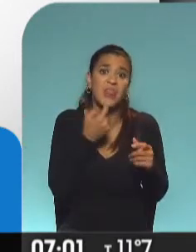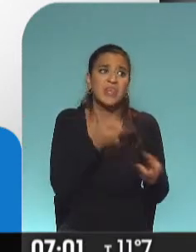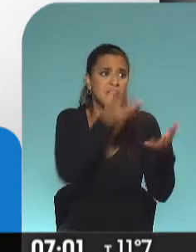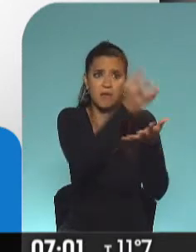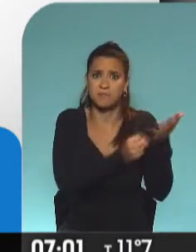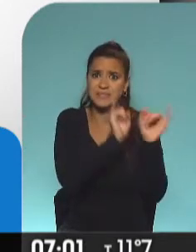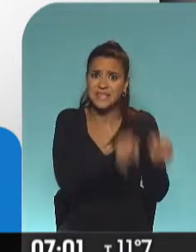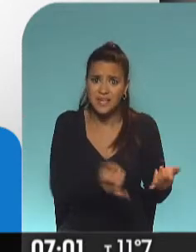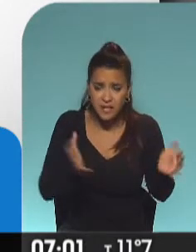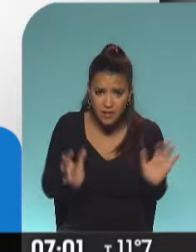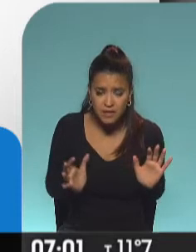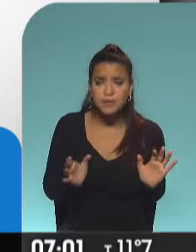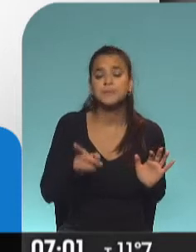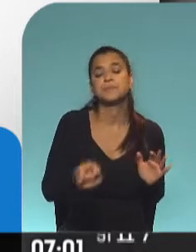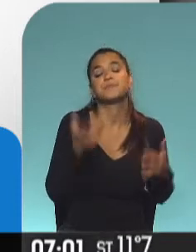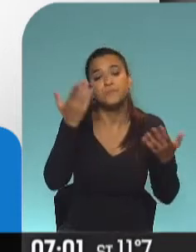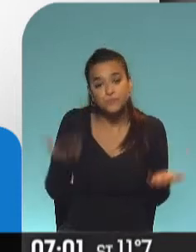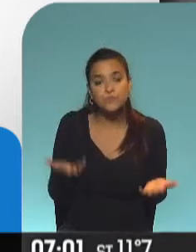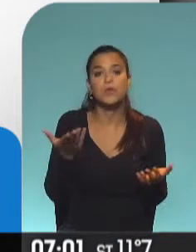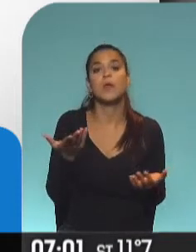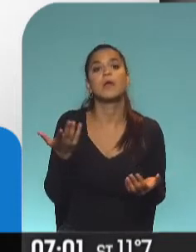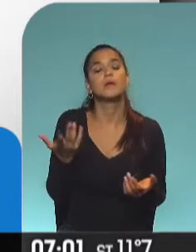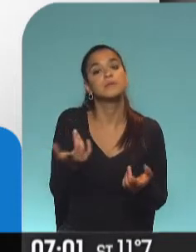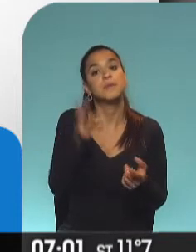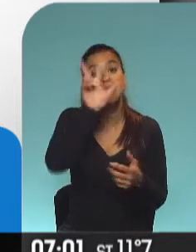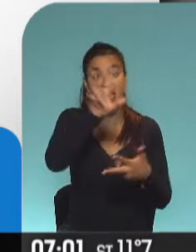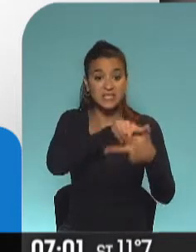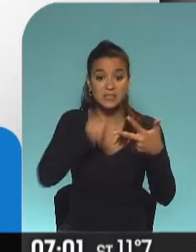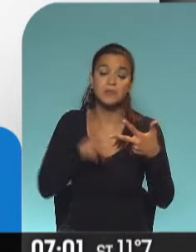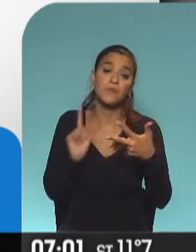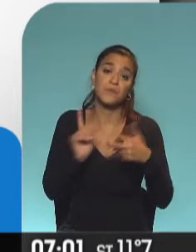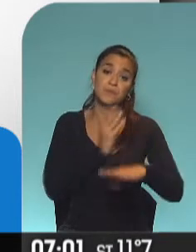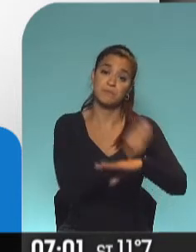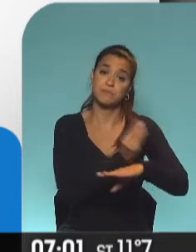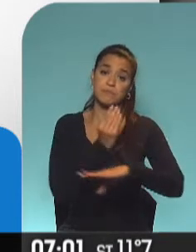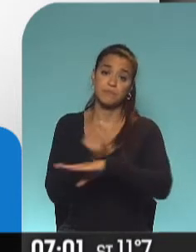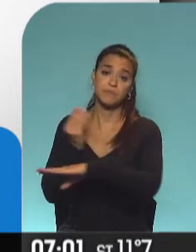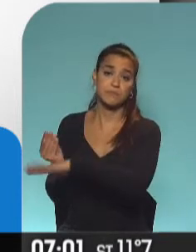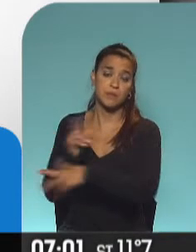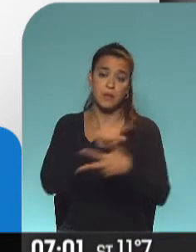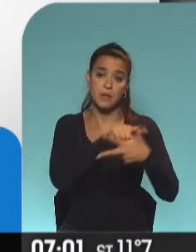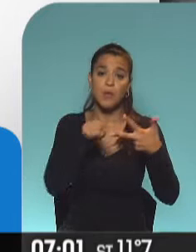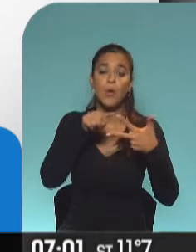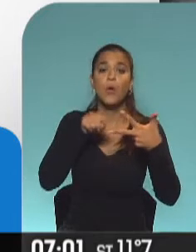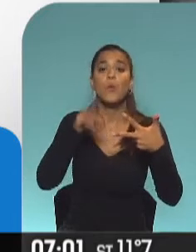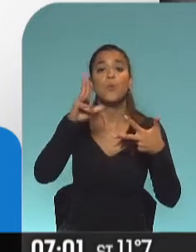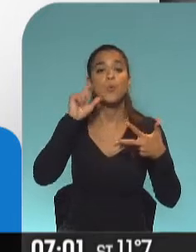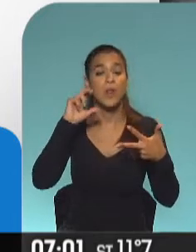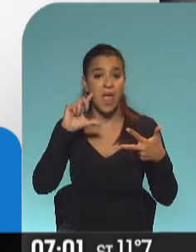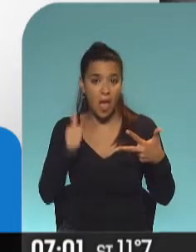otra formación, y que en consecuencia corresponde que los 3 permanezcan en sus cargos, Bruglia y Bertuzzi en la Cámara